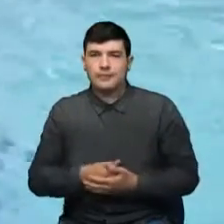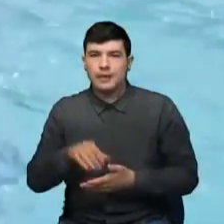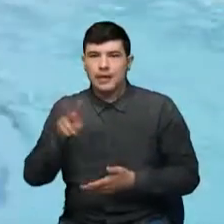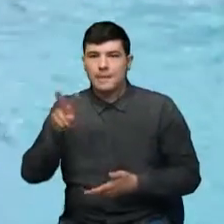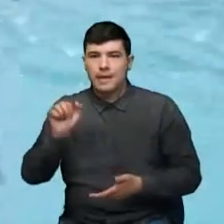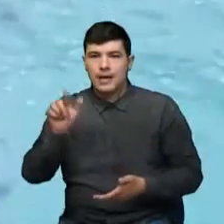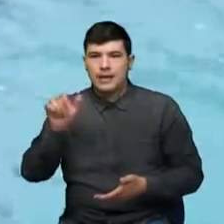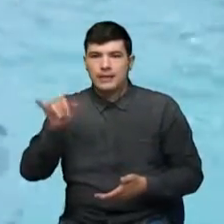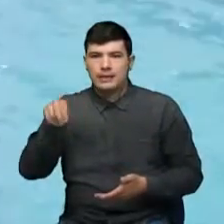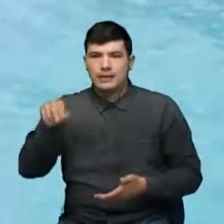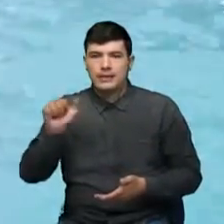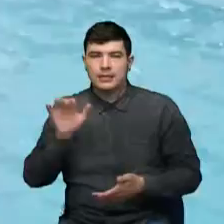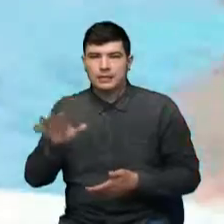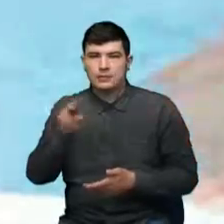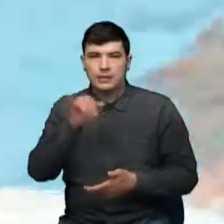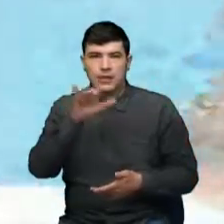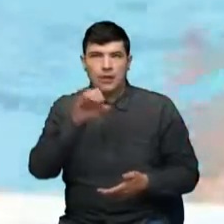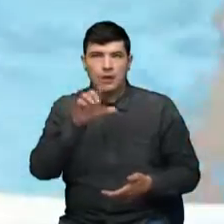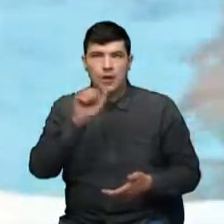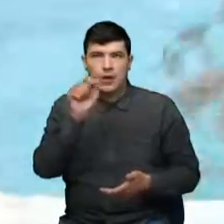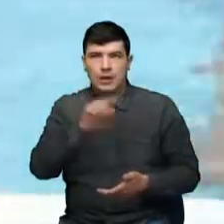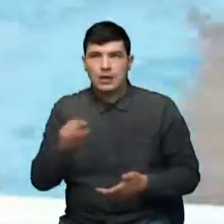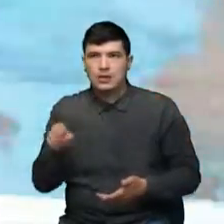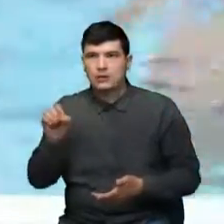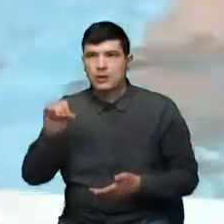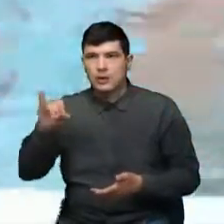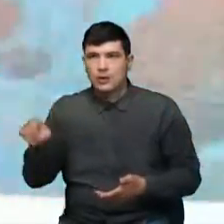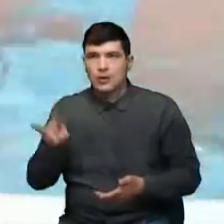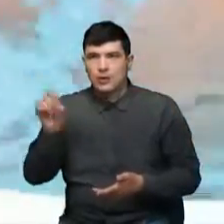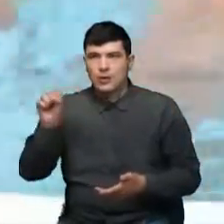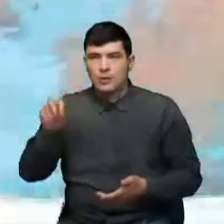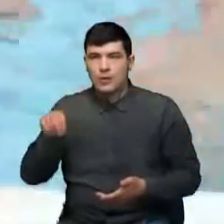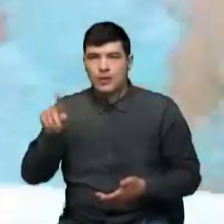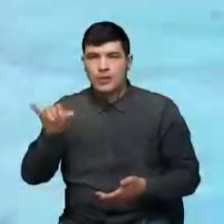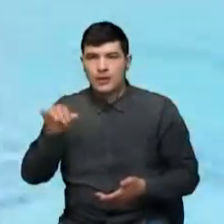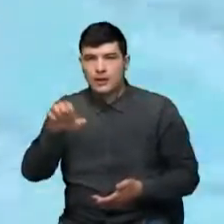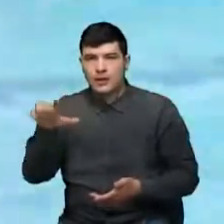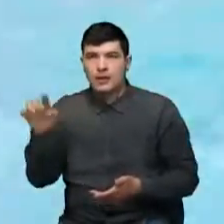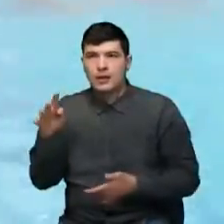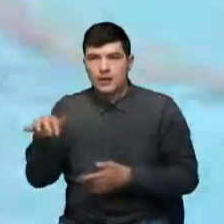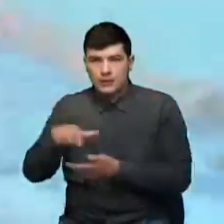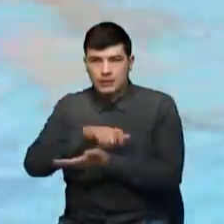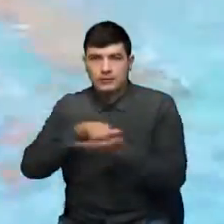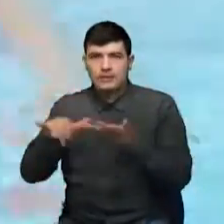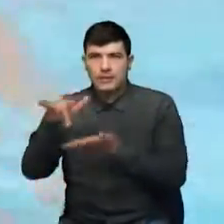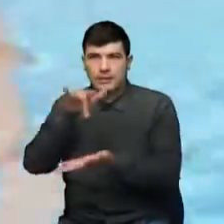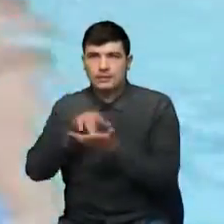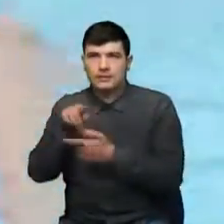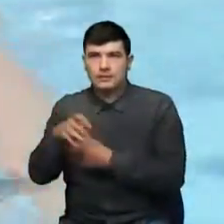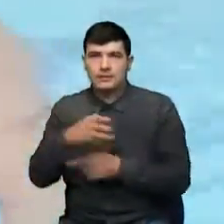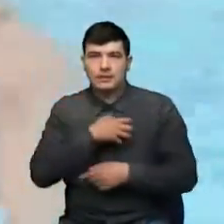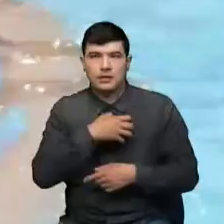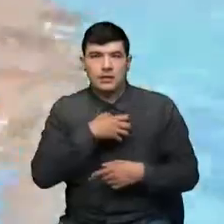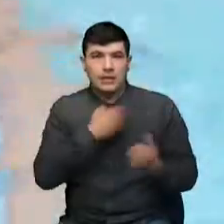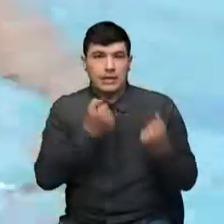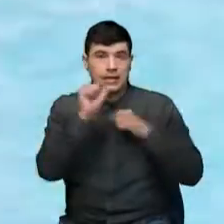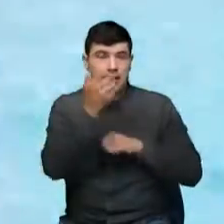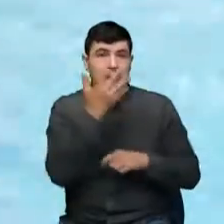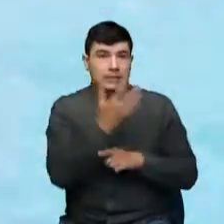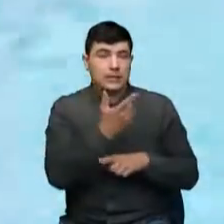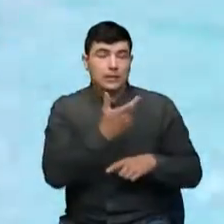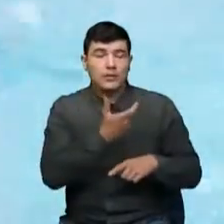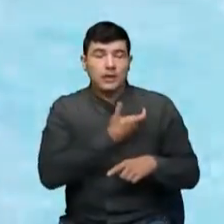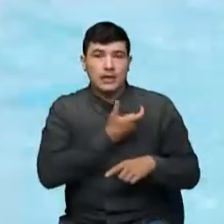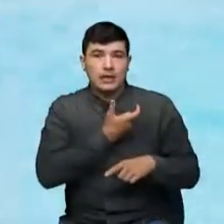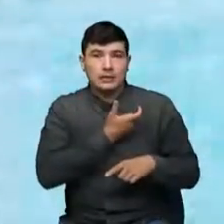Valentina Becerra Quintanilla, el Nicolás Quintero Bando y Juan Daniel García fueron los santandereanos presentes en esta competencia. Becerra ganó 5 medallas, 3 platas y